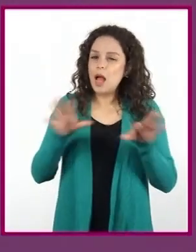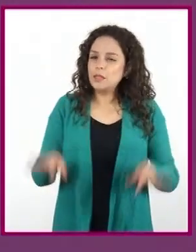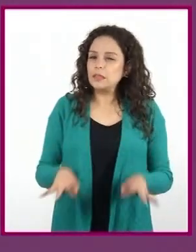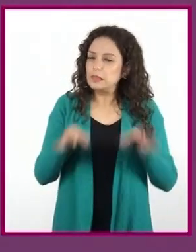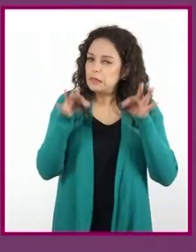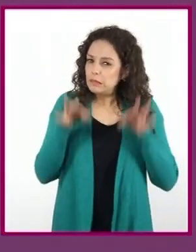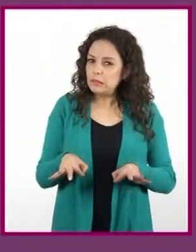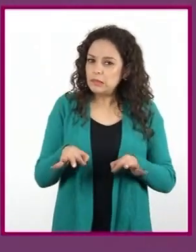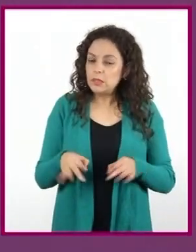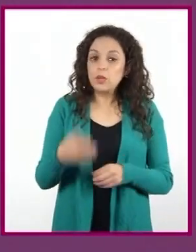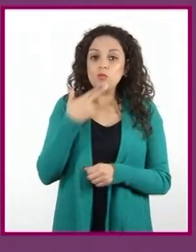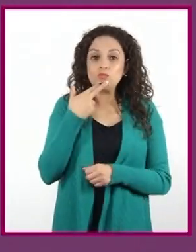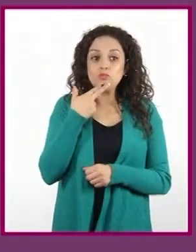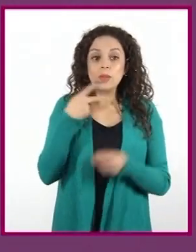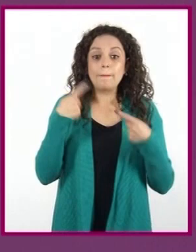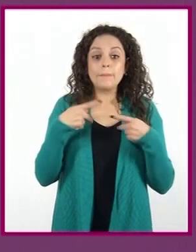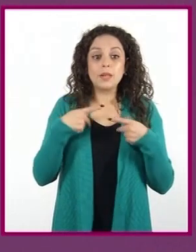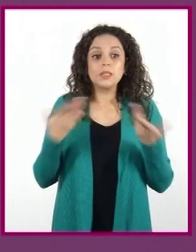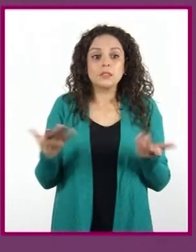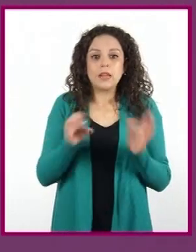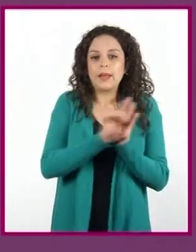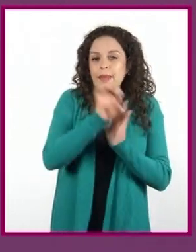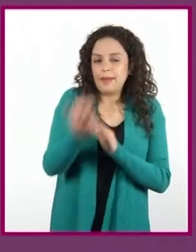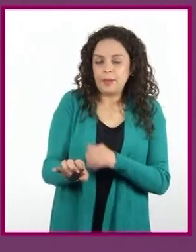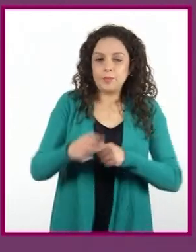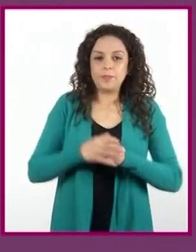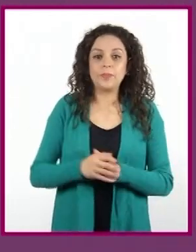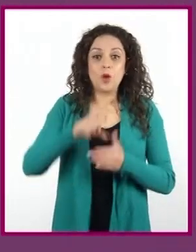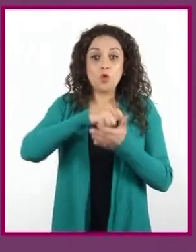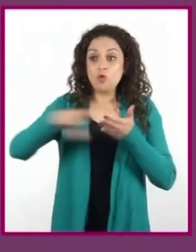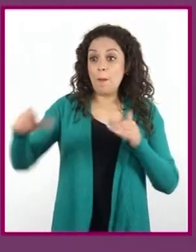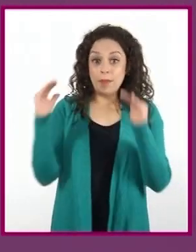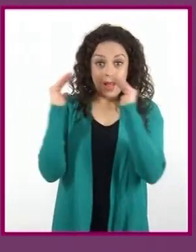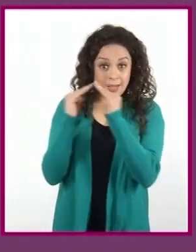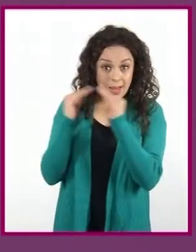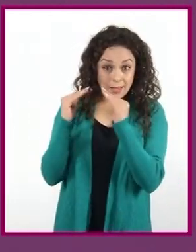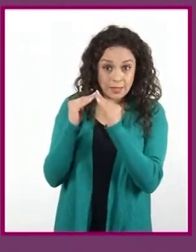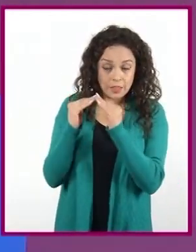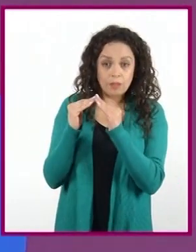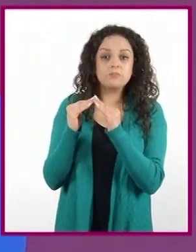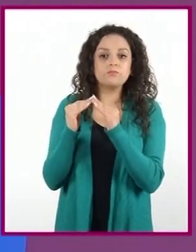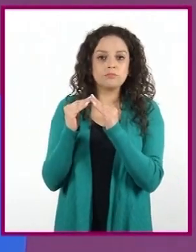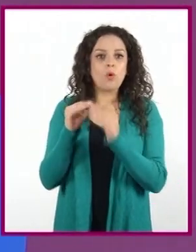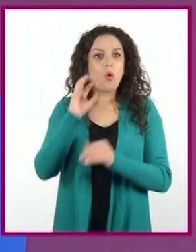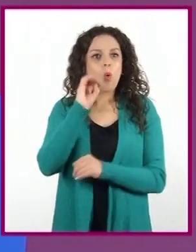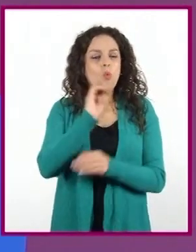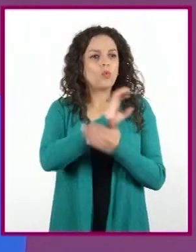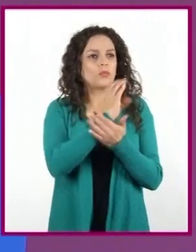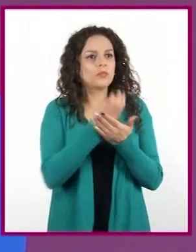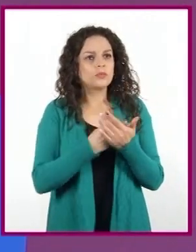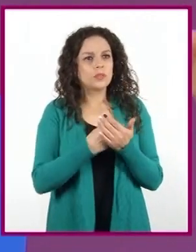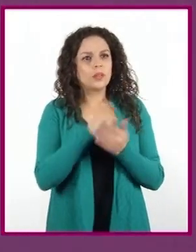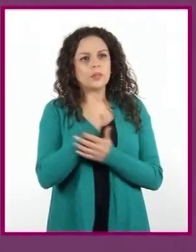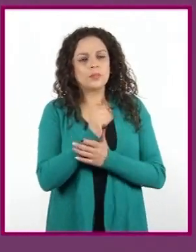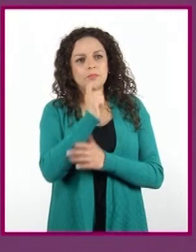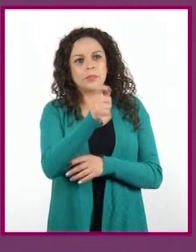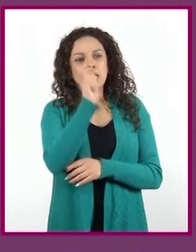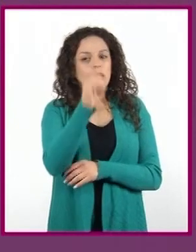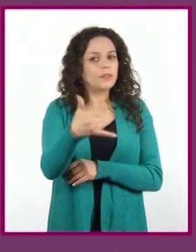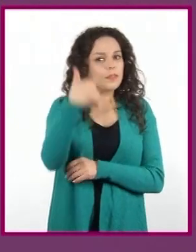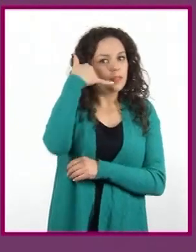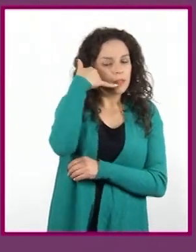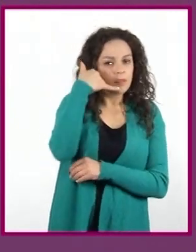es utilizado por personas que, por ejemplo, compran una casa, contratan una línea telefónica o servicios de